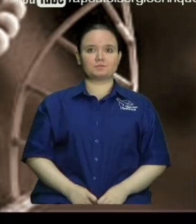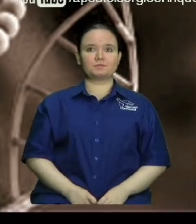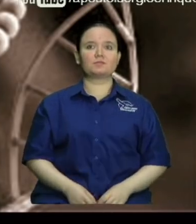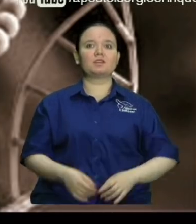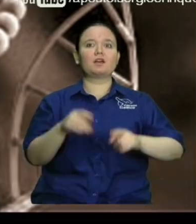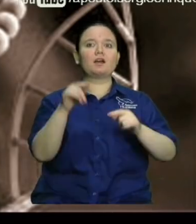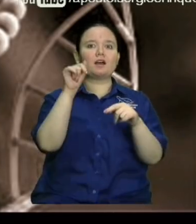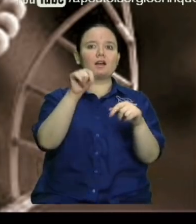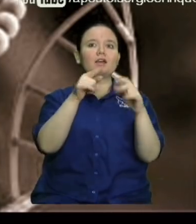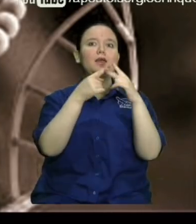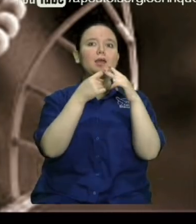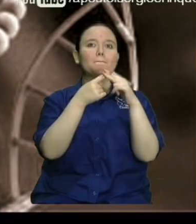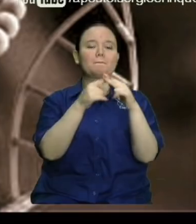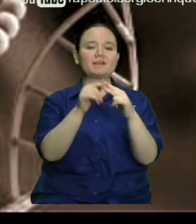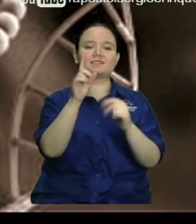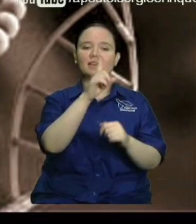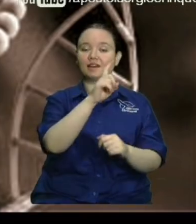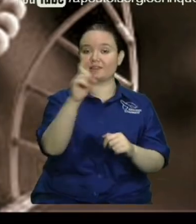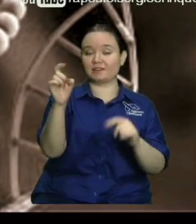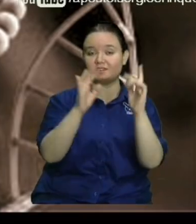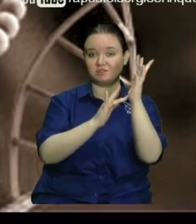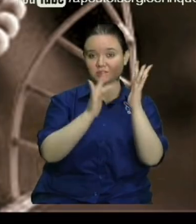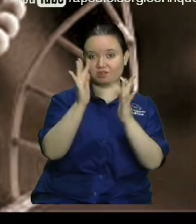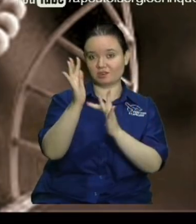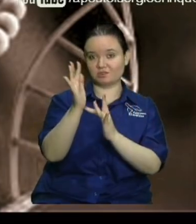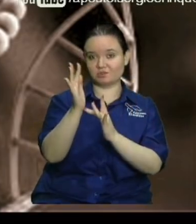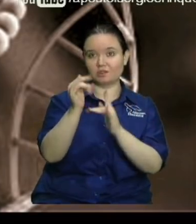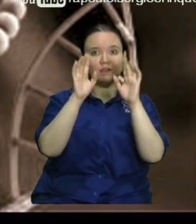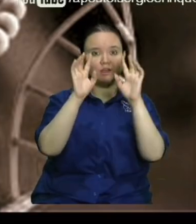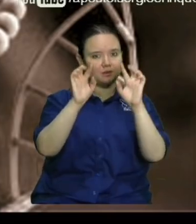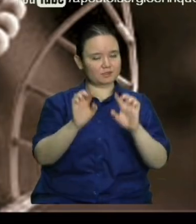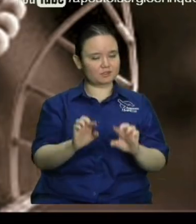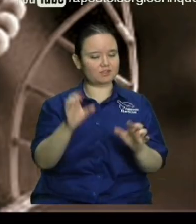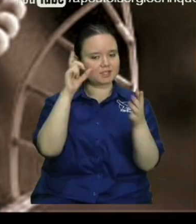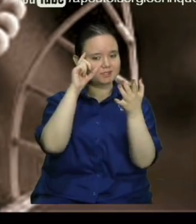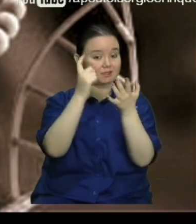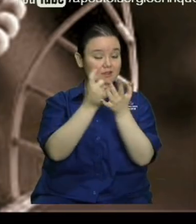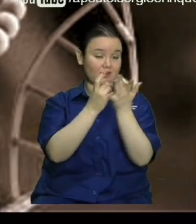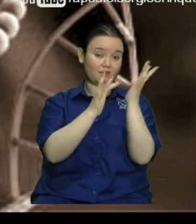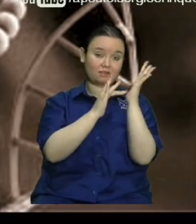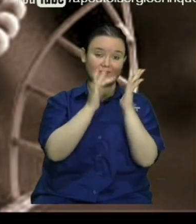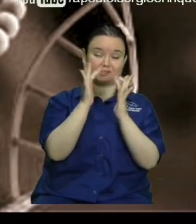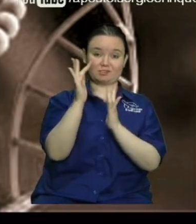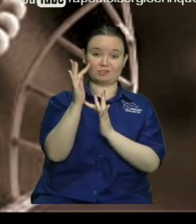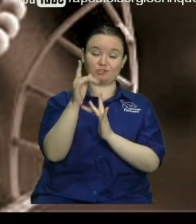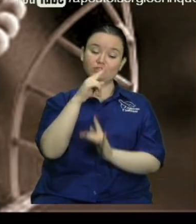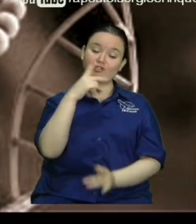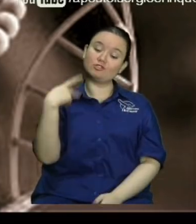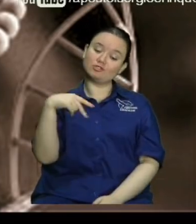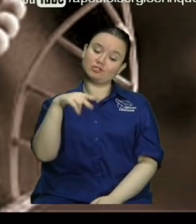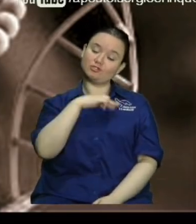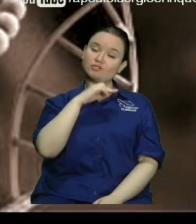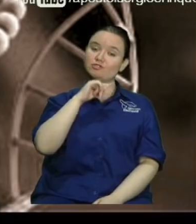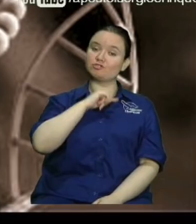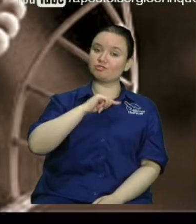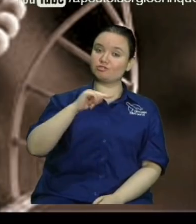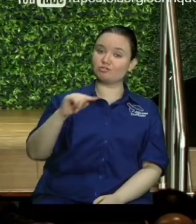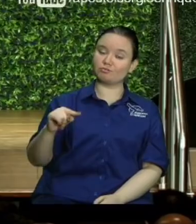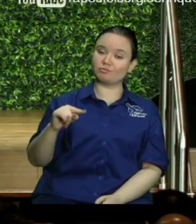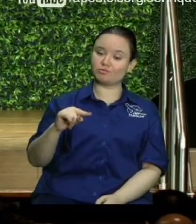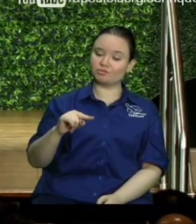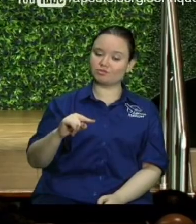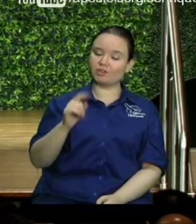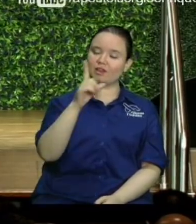la generación de Jesús. Los creyentes en Jesús somos la